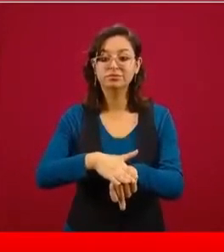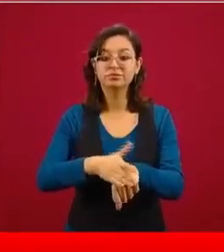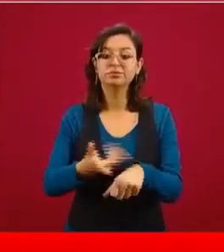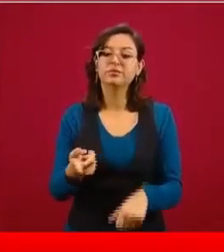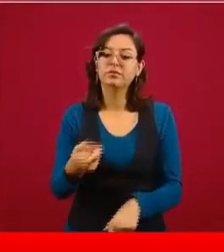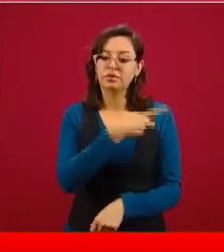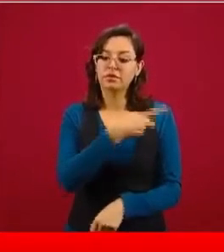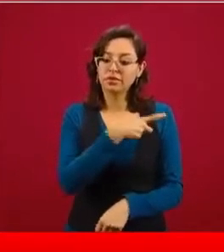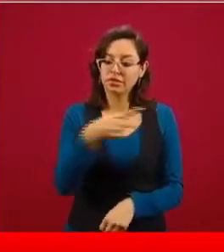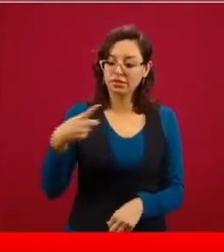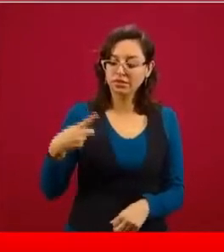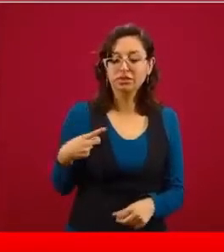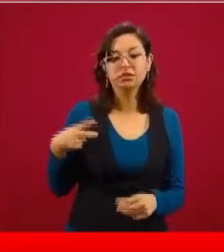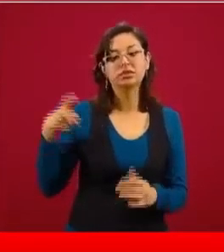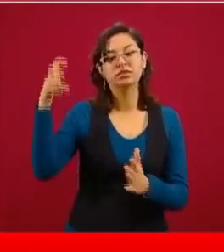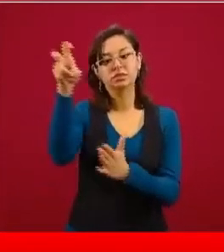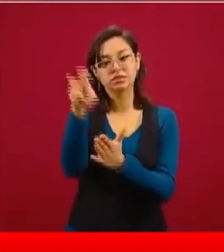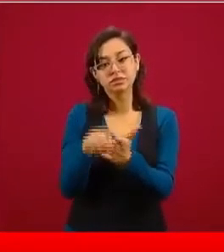se corrijan